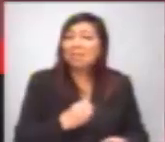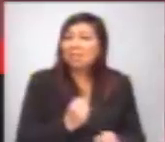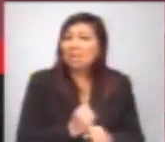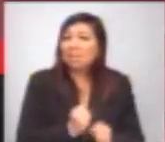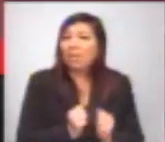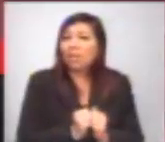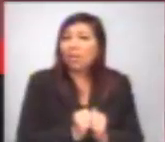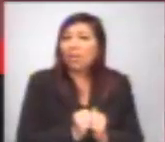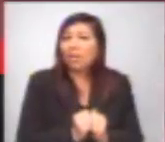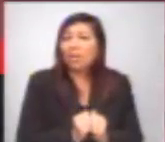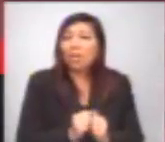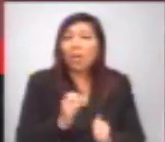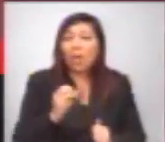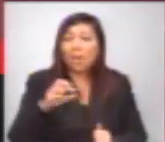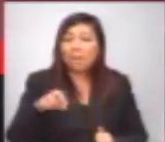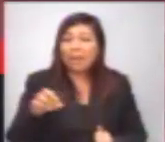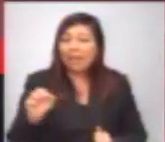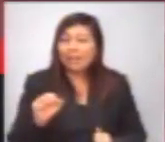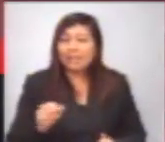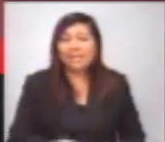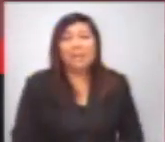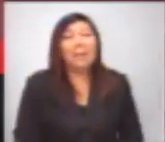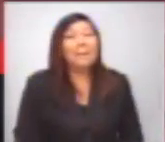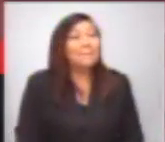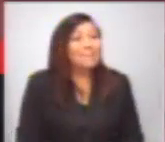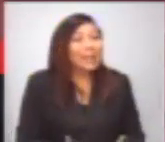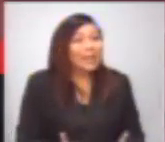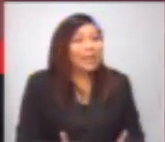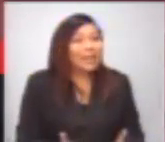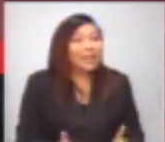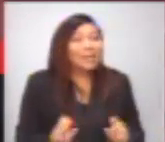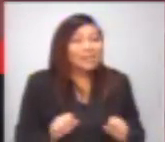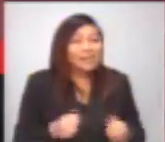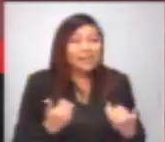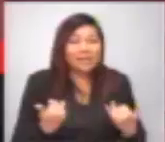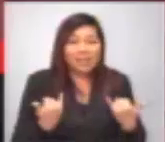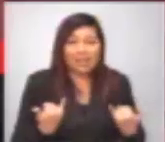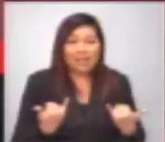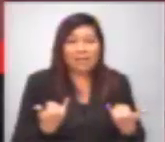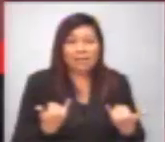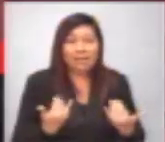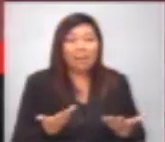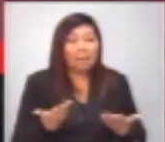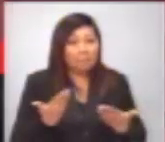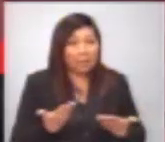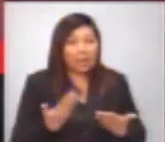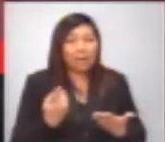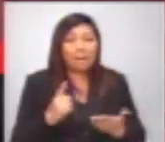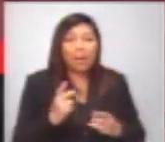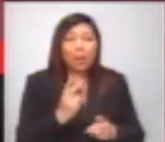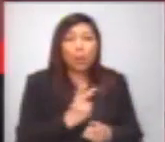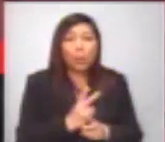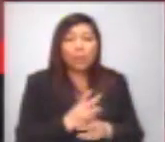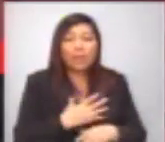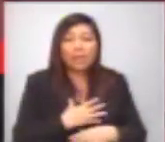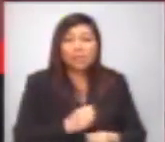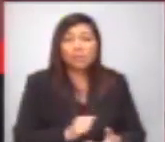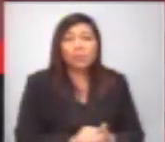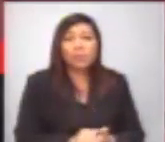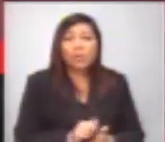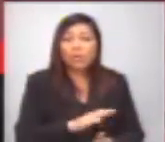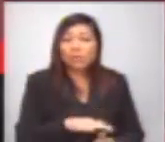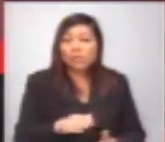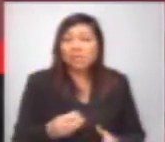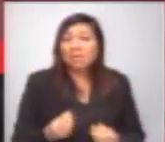trabajando con la Organización Panamericana de la Salud. Pero ver si es que estos parámetros nos van a servir o no para cuidar la salud de